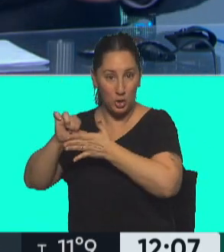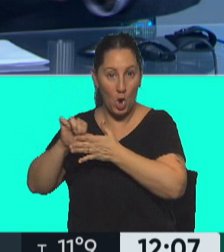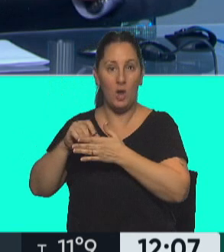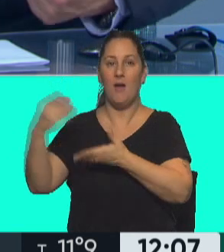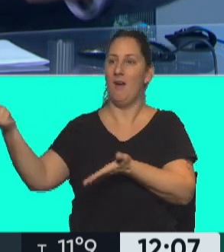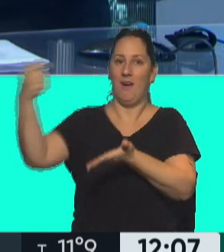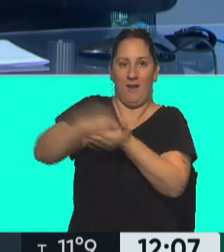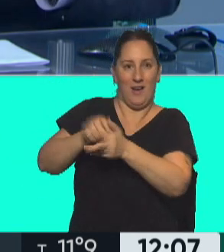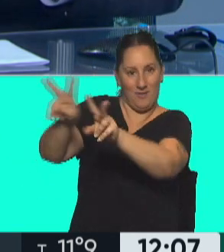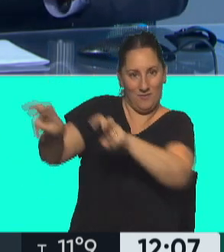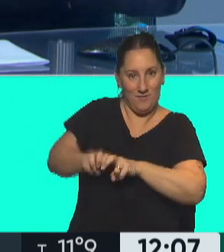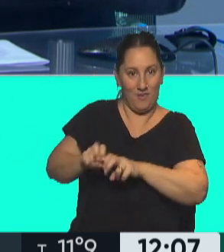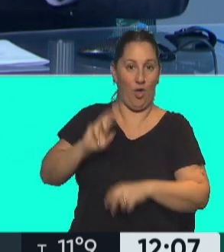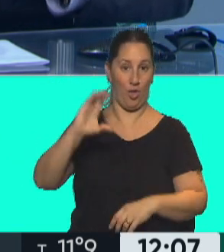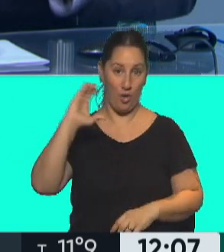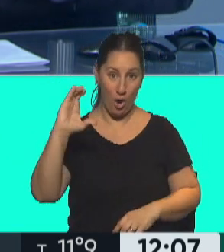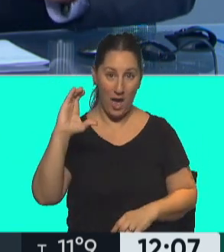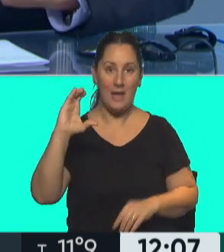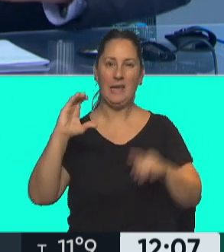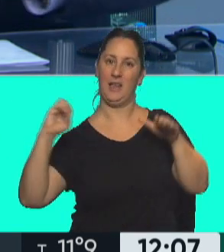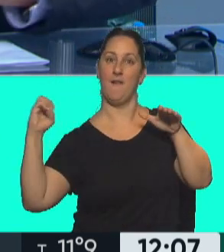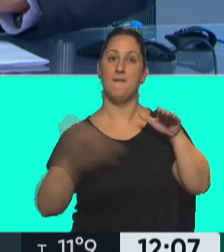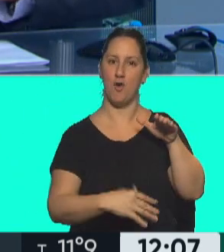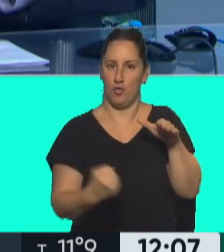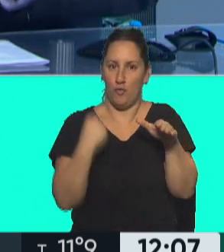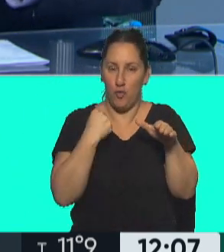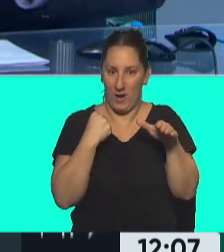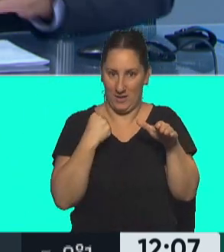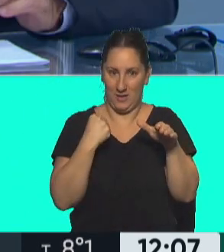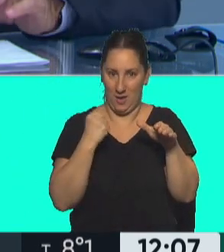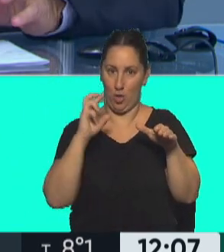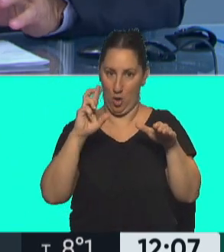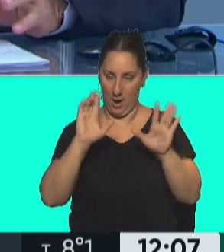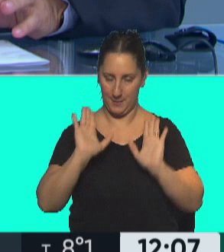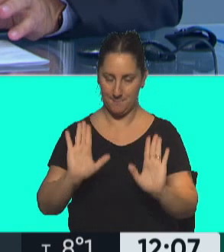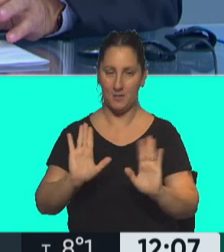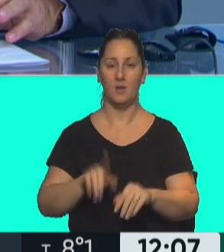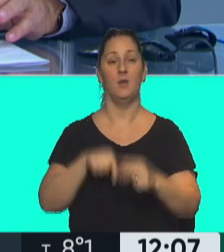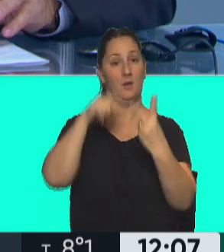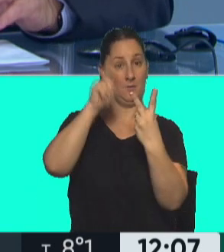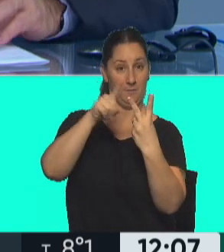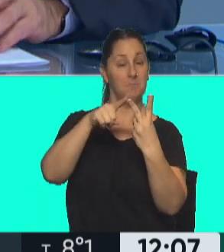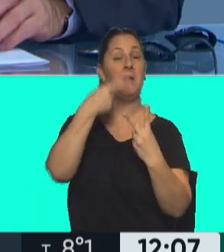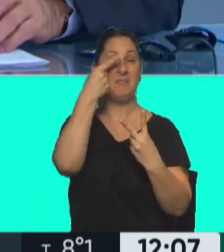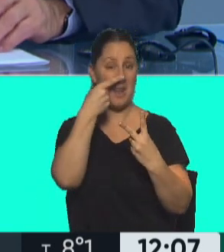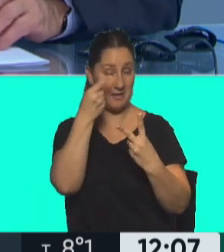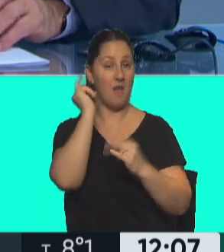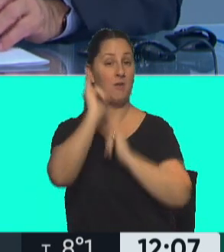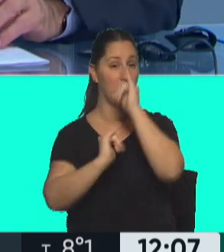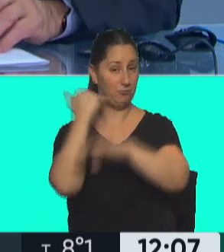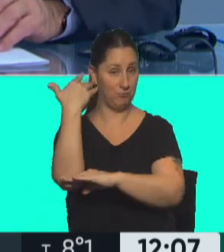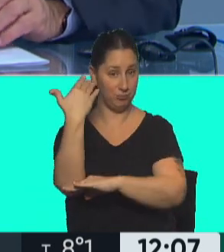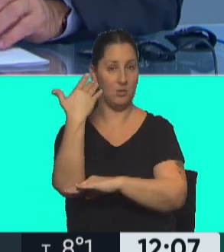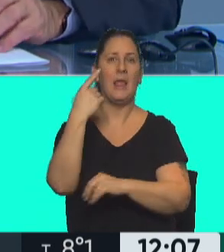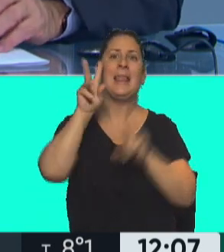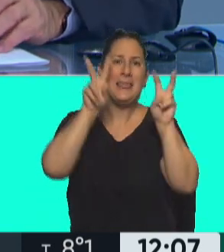de tener un respaldo más fuerte para el tema dólar. El otro aspecto interesante hubo